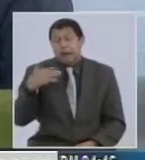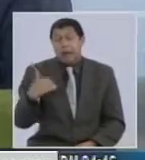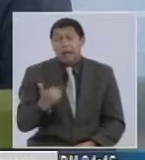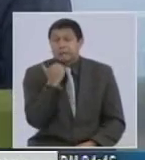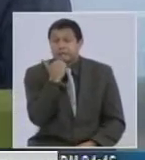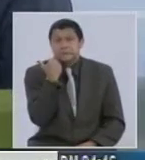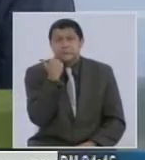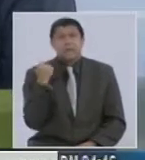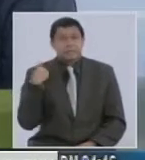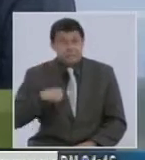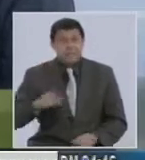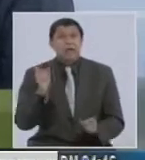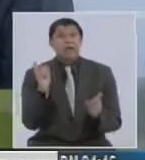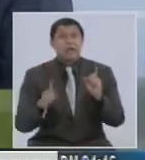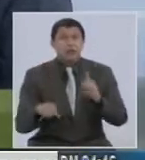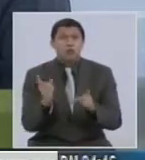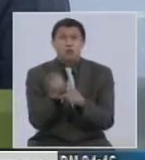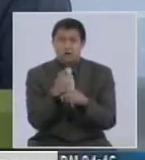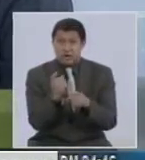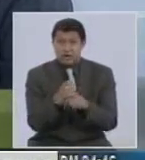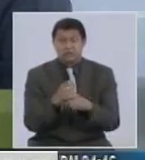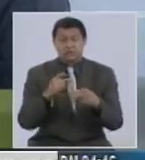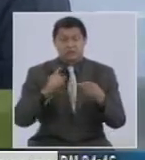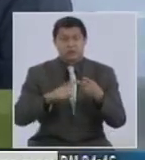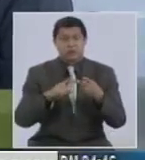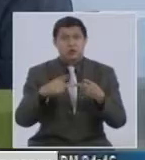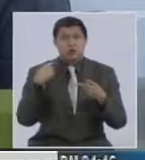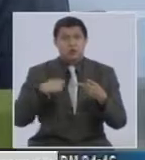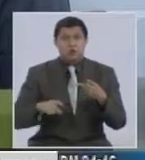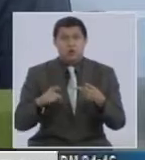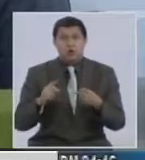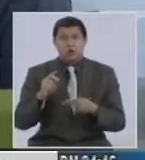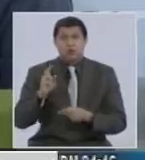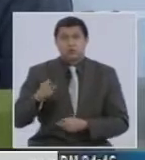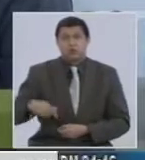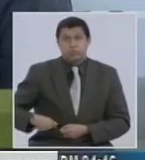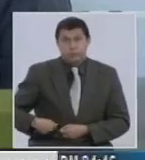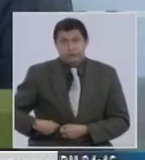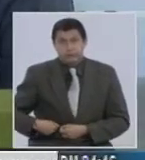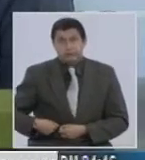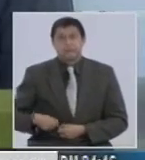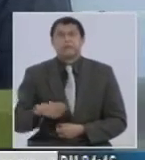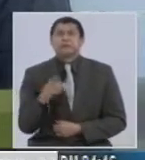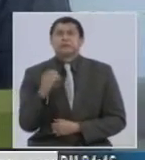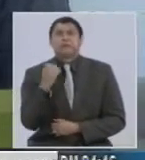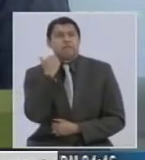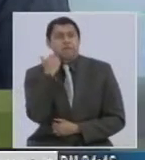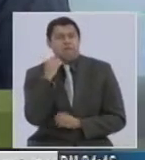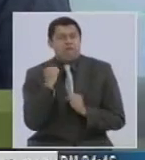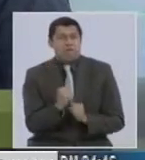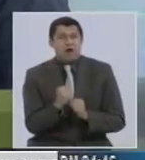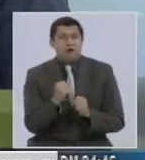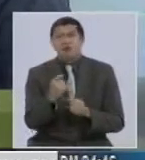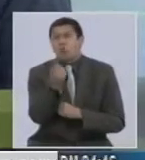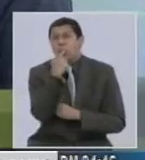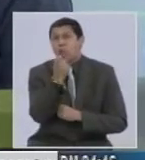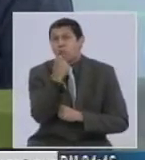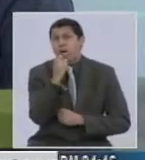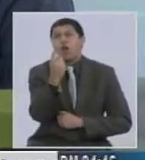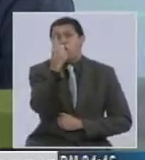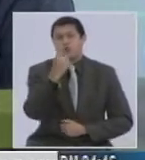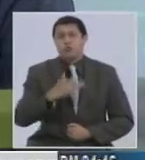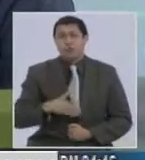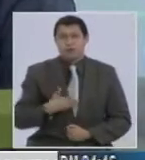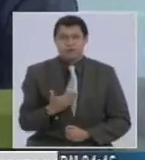pacientes ya con cáncer, pacientes que ya están en cirrosis hepática, con varices esofágicas, y estos antivirales son su única